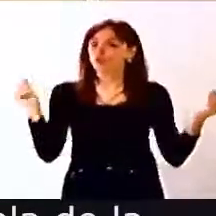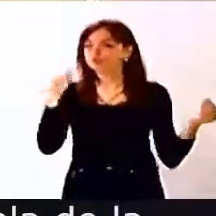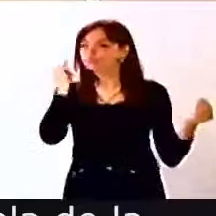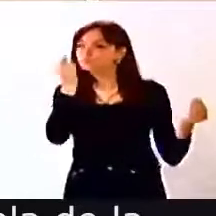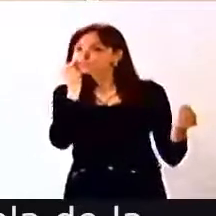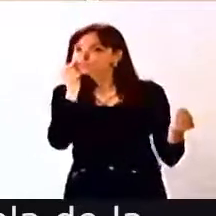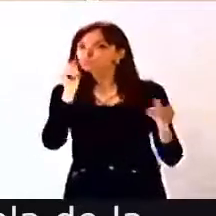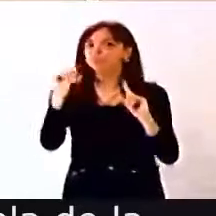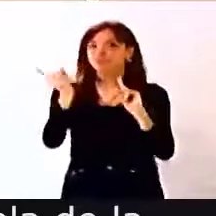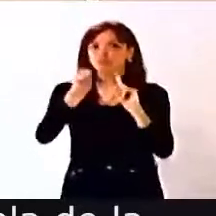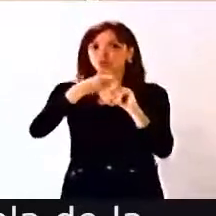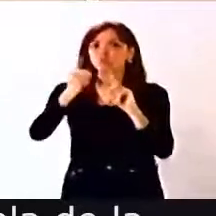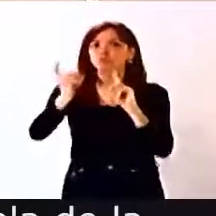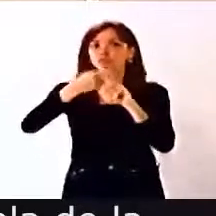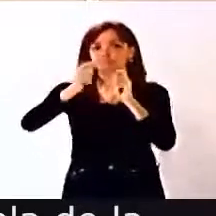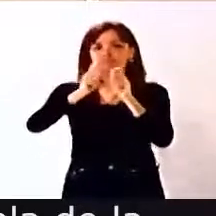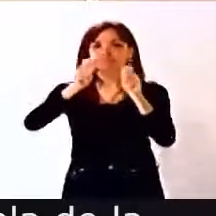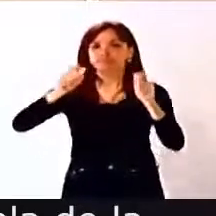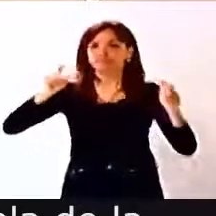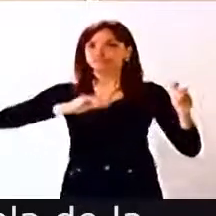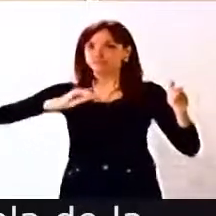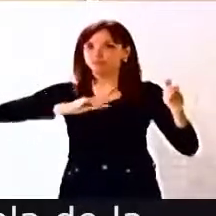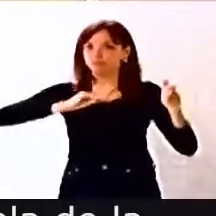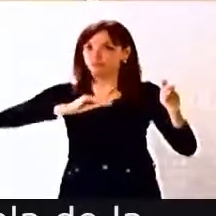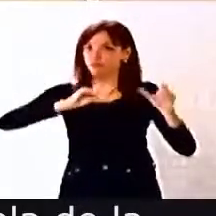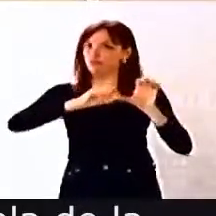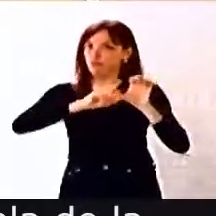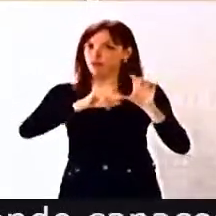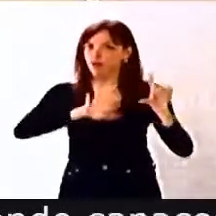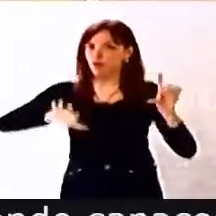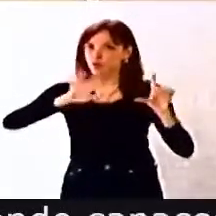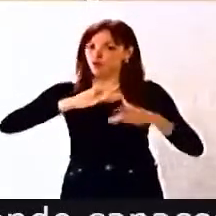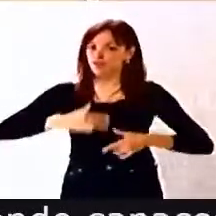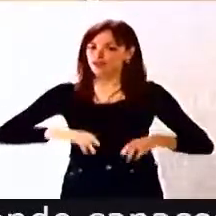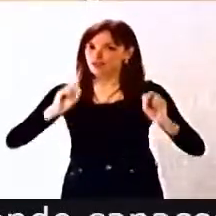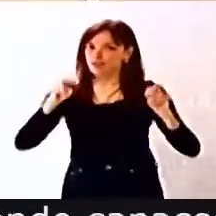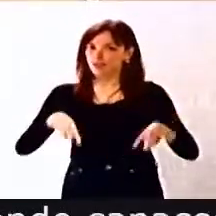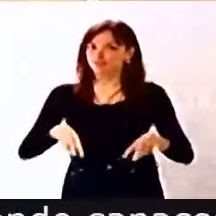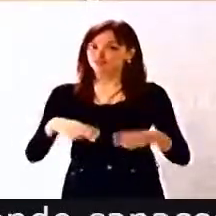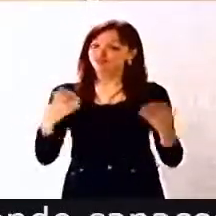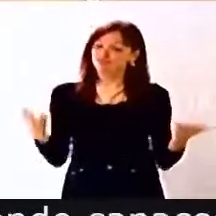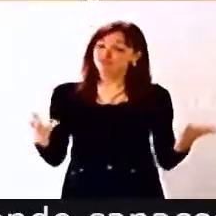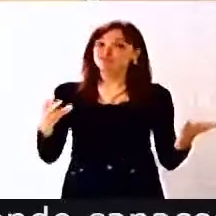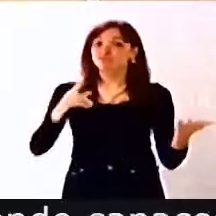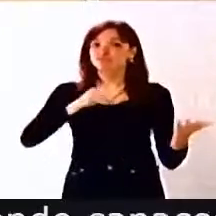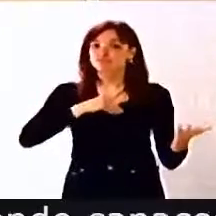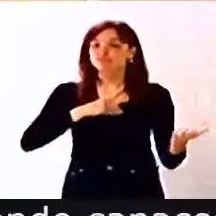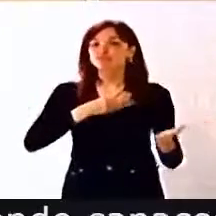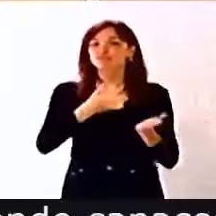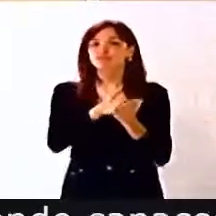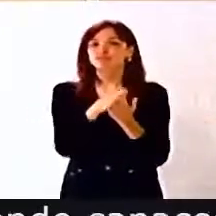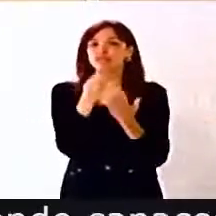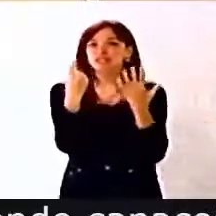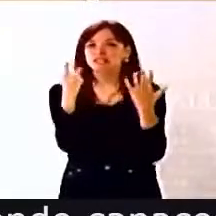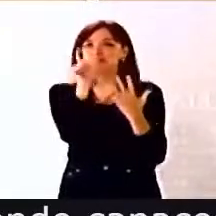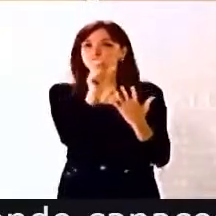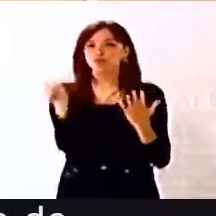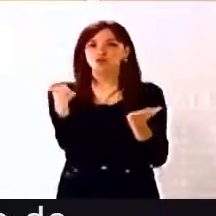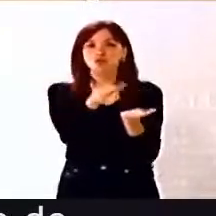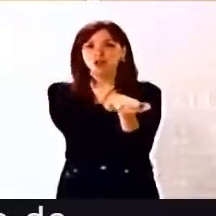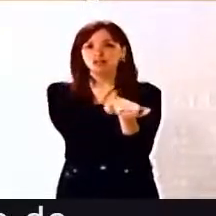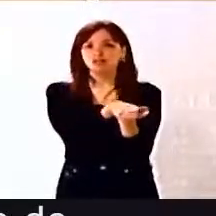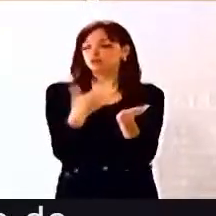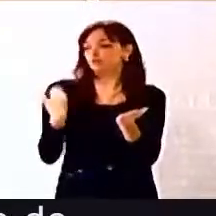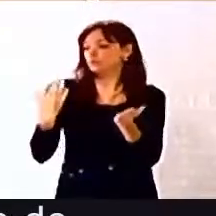detectar en el ámbito de la Comunidad Autónoma de Extremadura. Y tenemos que lamentar el fallecimiento de 6 personas en la